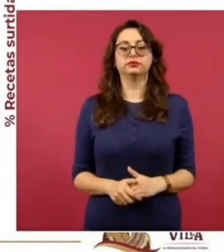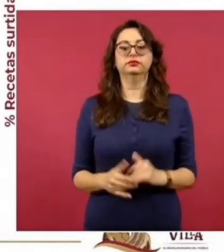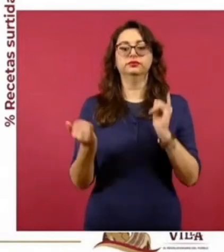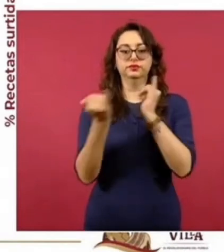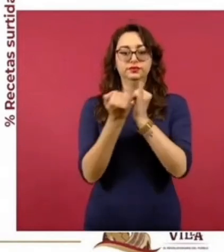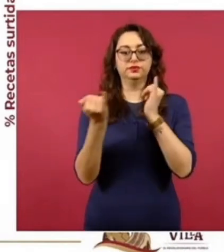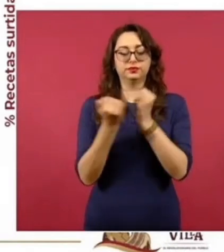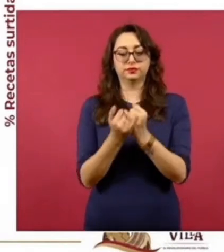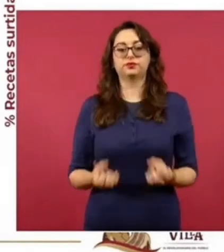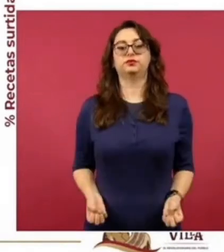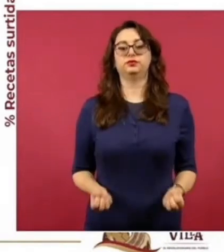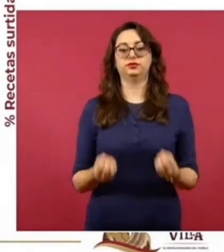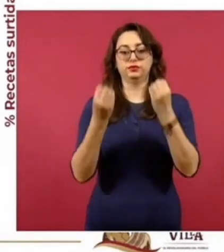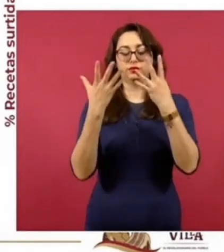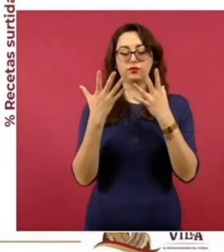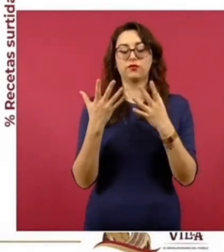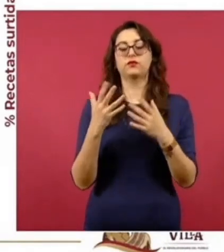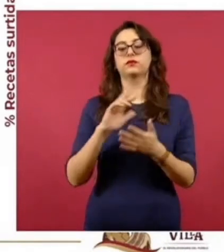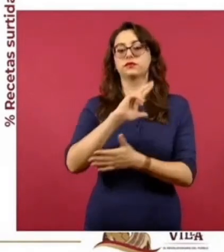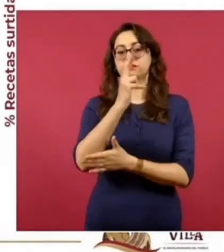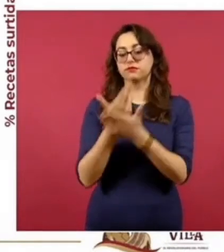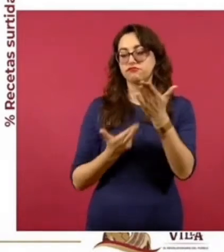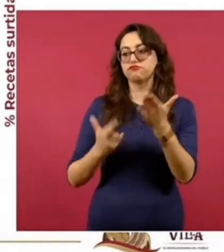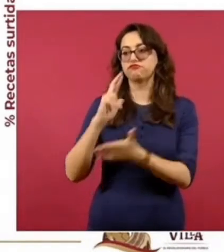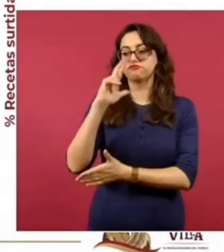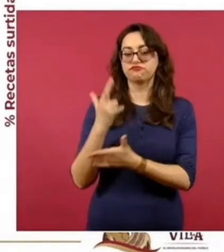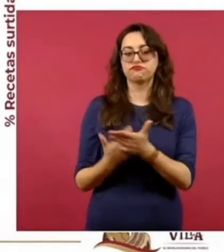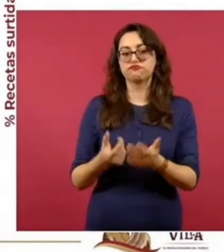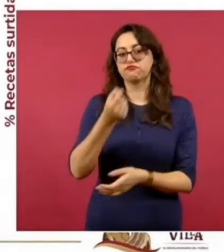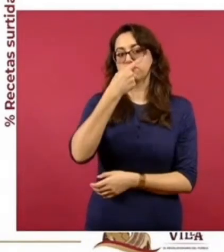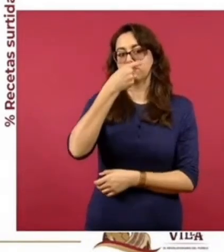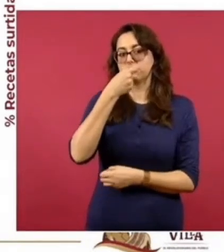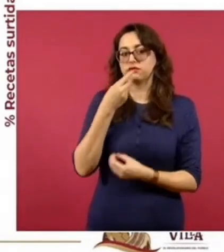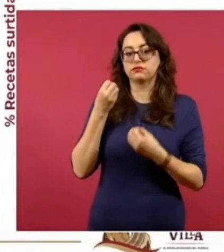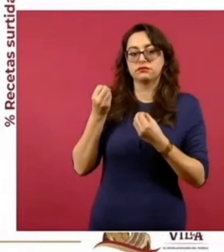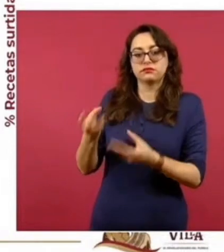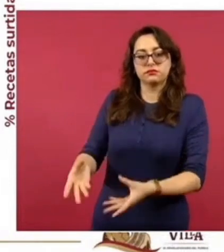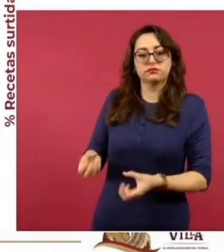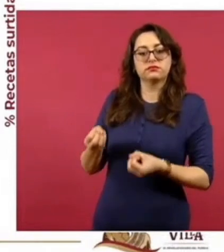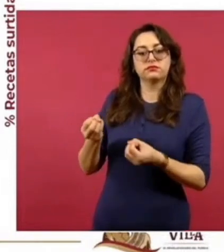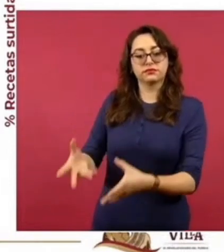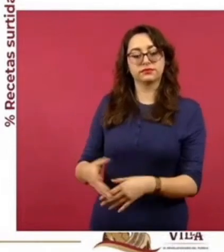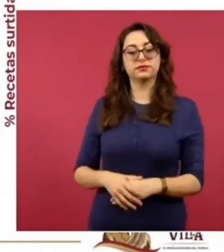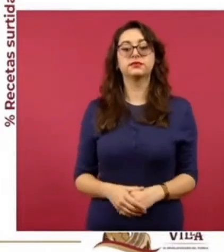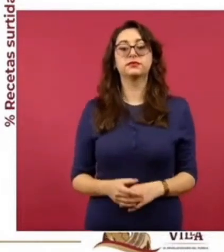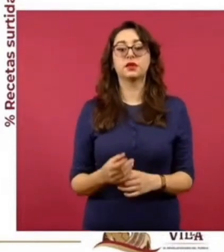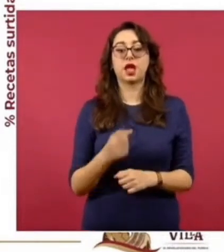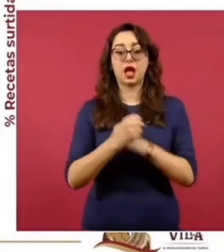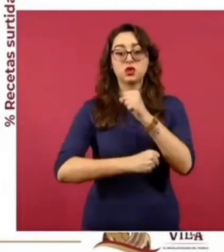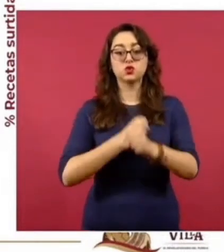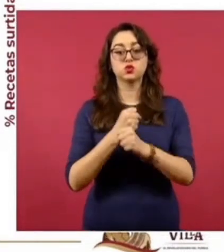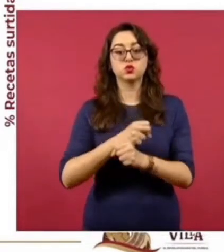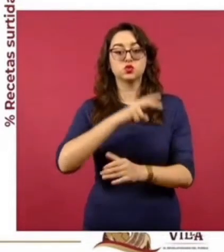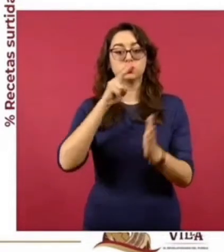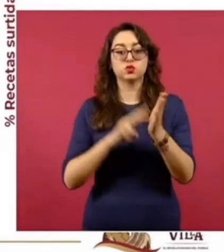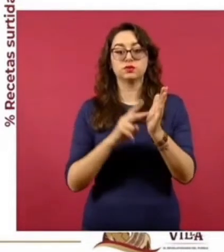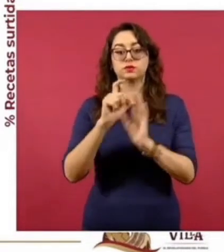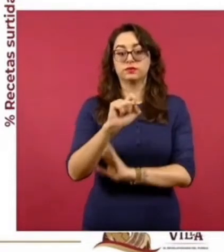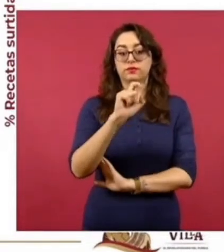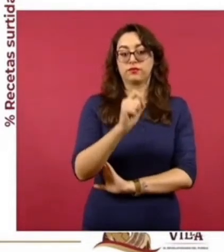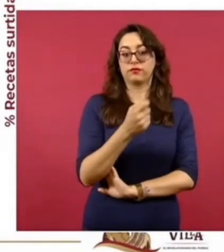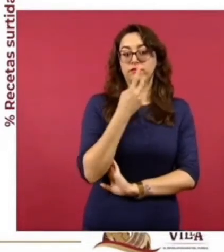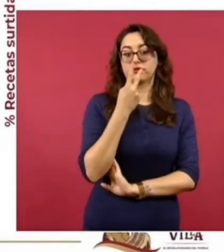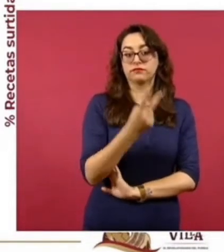de recetas que se han surtido. Solamente para darles el dato, en 2022 ha sido el año de